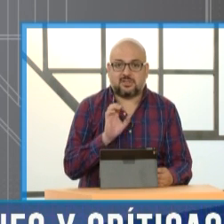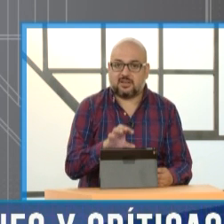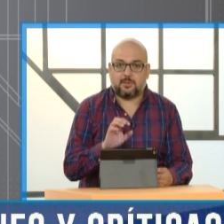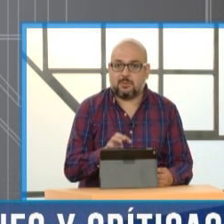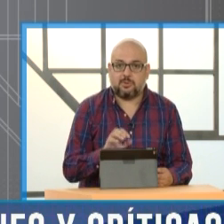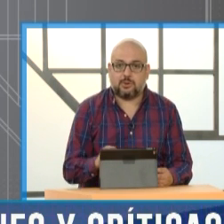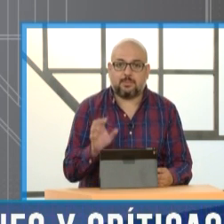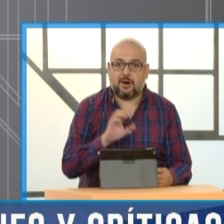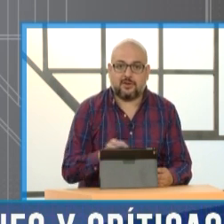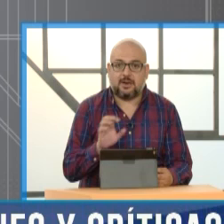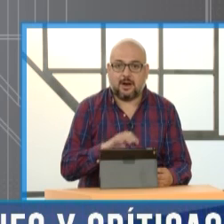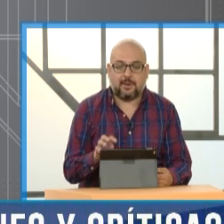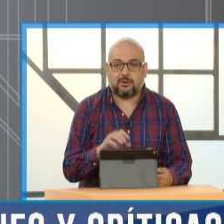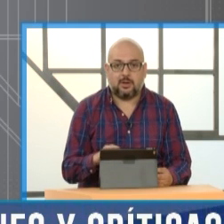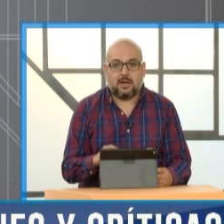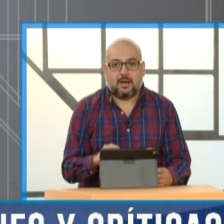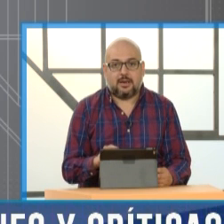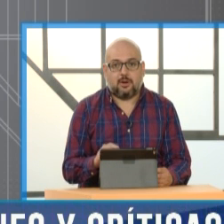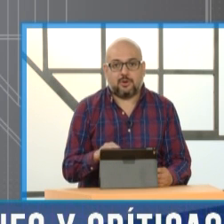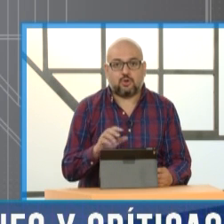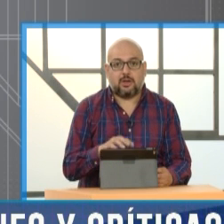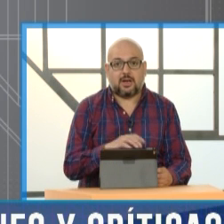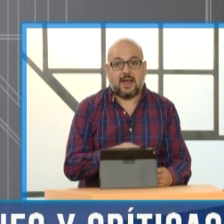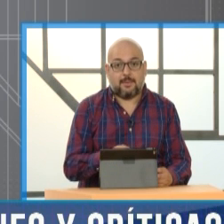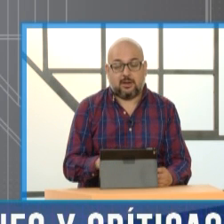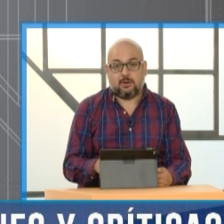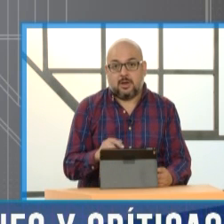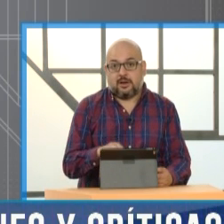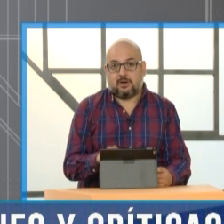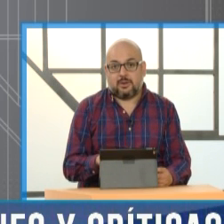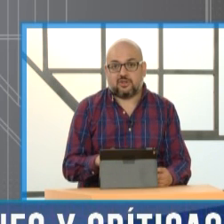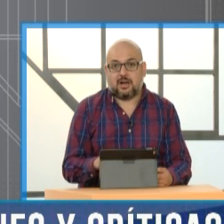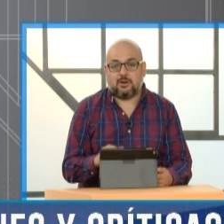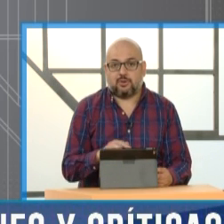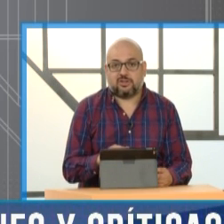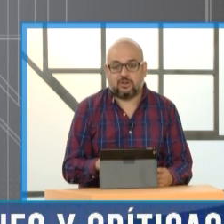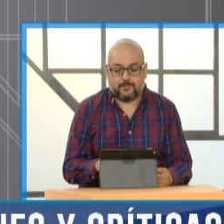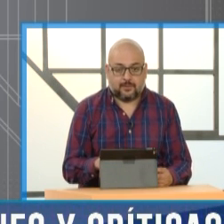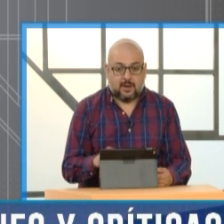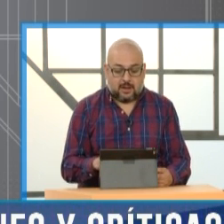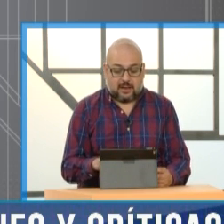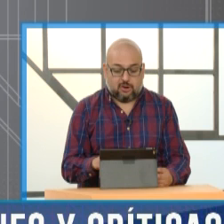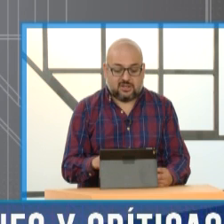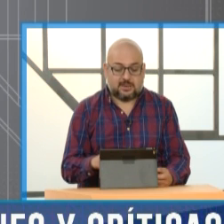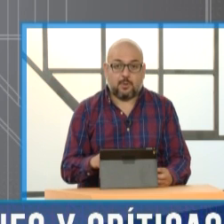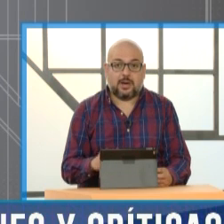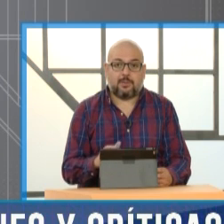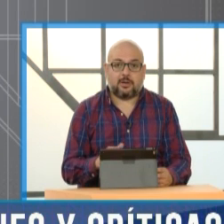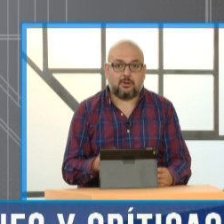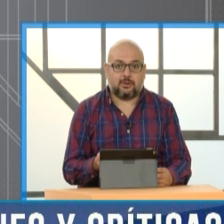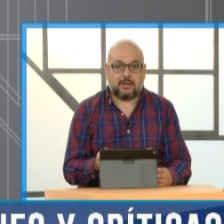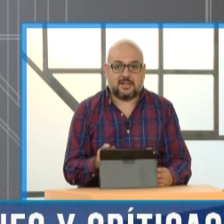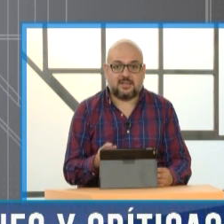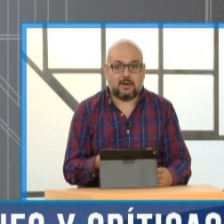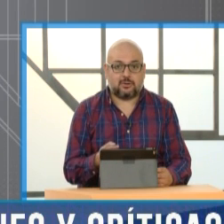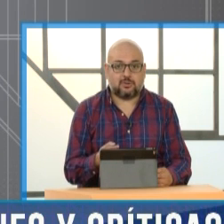compartiendo exactamente el mismo tuit, pero al final iba cambiando el nombre de usuario de cada medio. Recordemos algo, la votación no se hace pública porque no